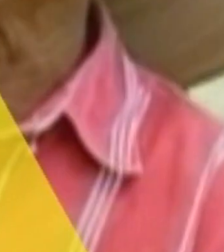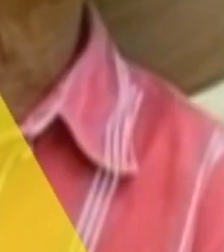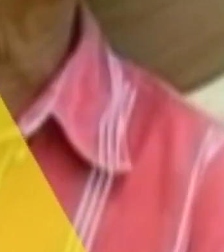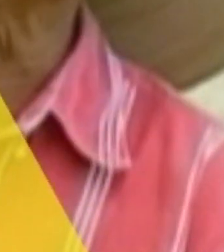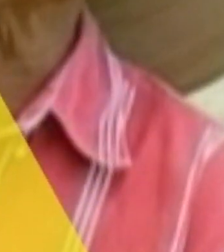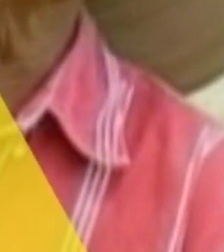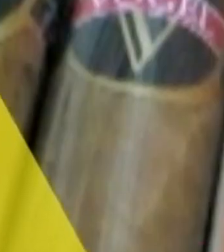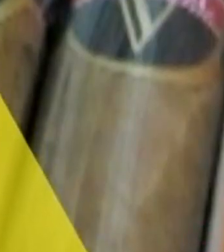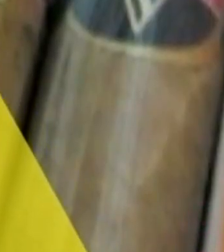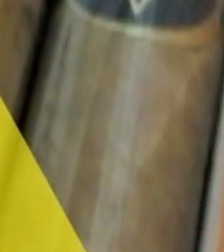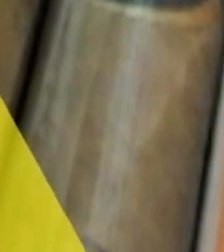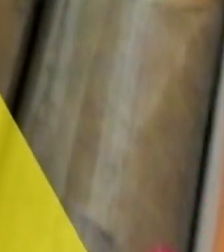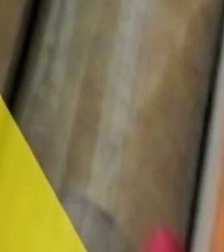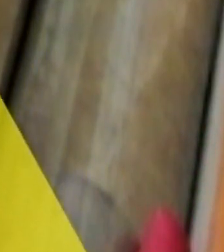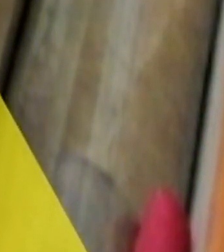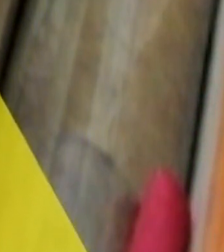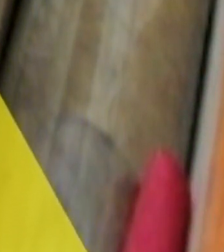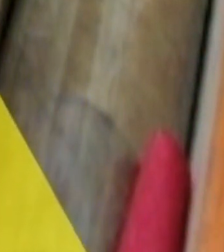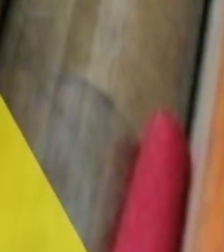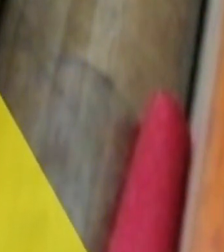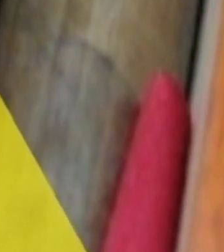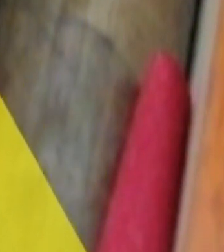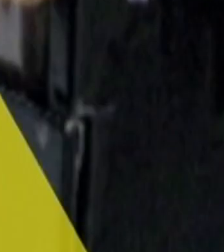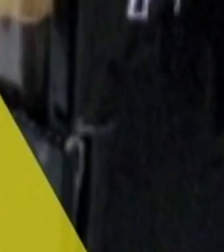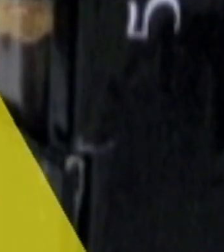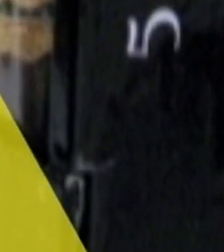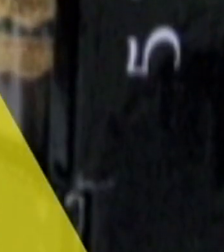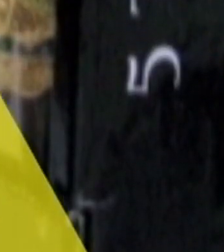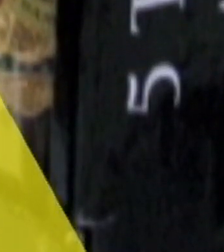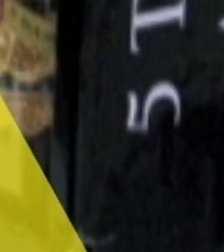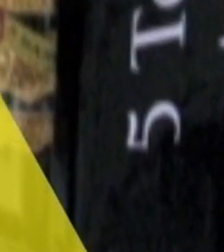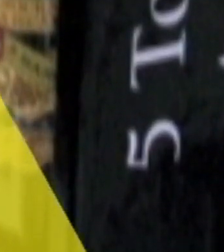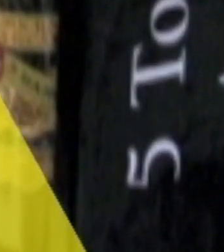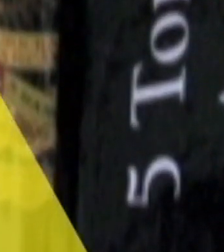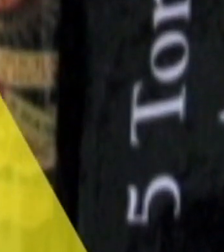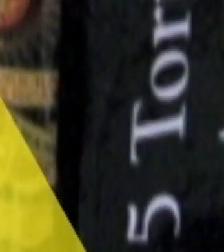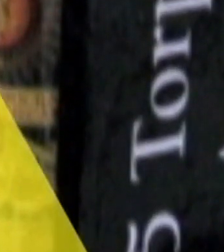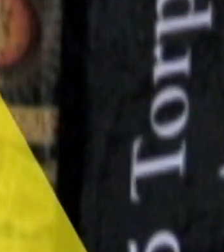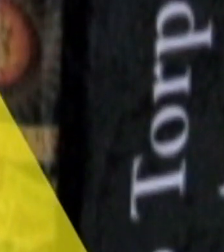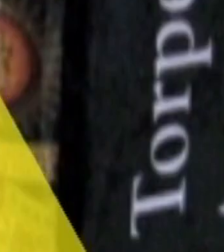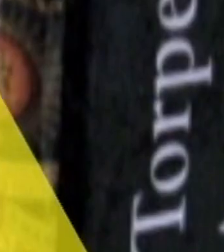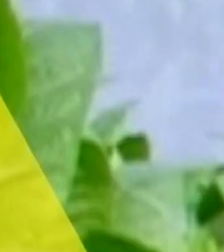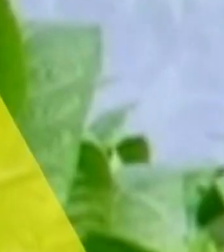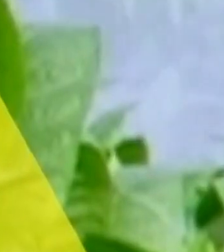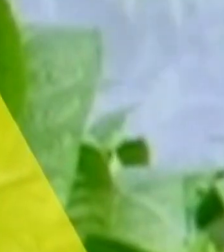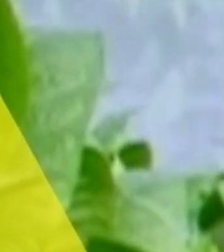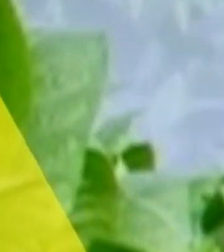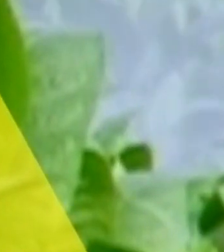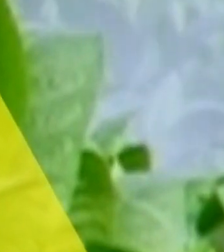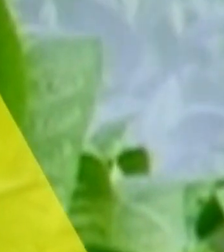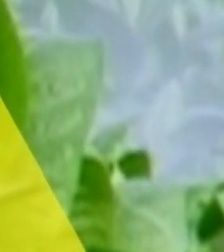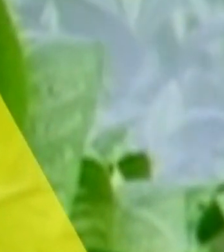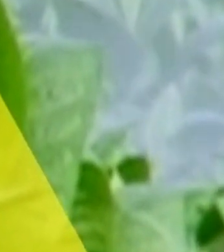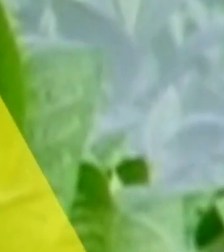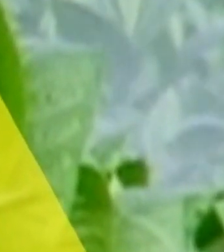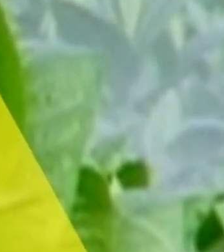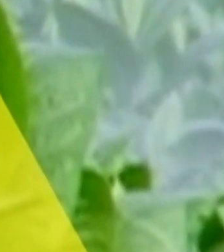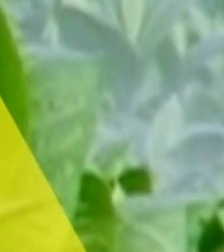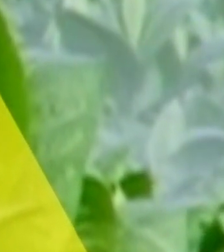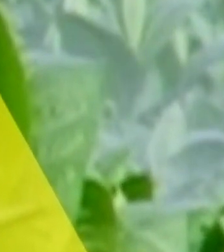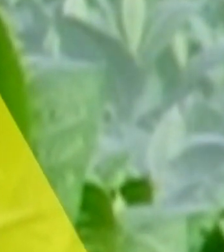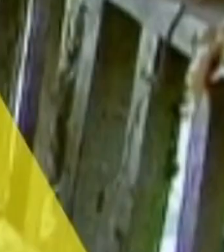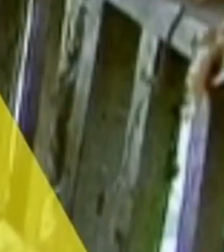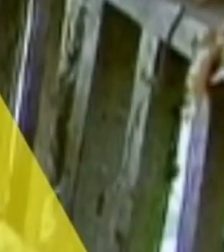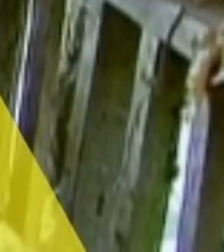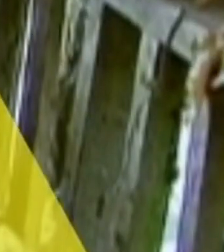Recorramos Costa Rica en busca de personas y personajes quienes día a día ponen su granito de arena para mejorar la sociedad en